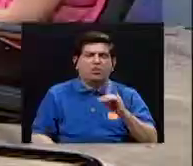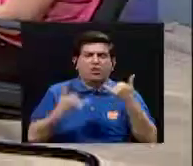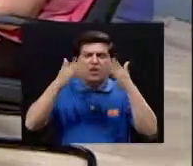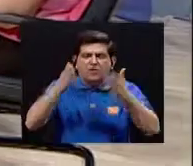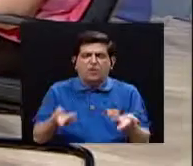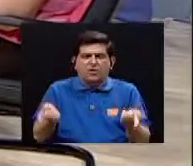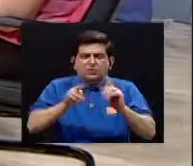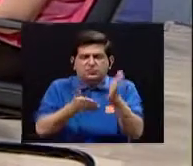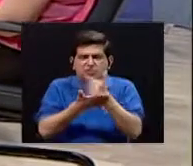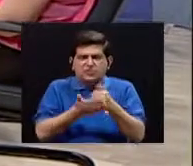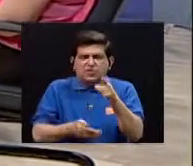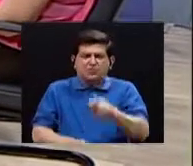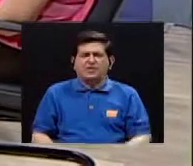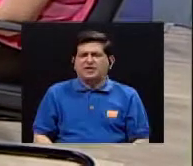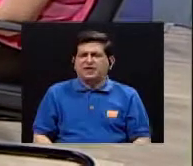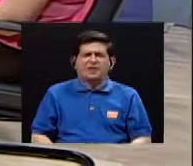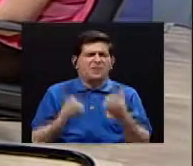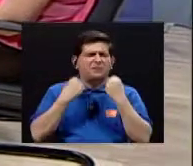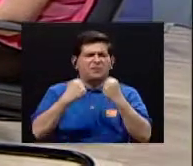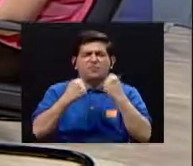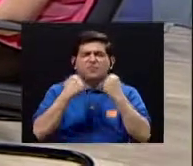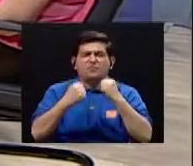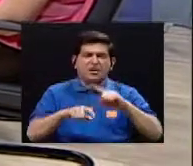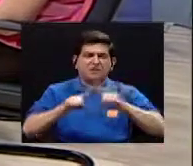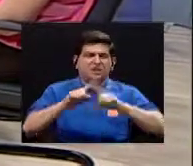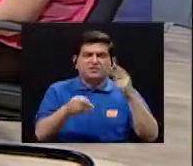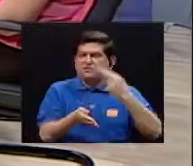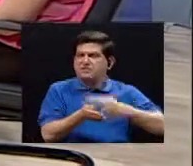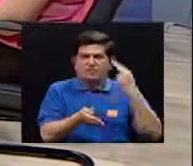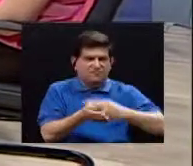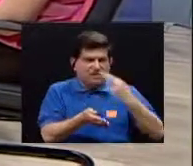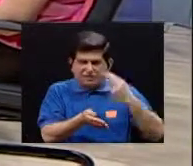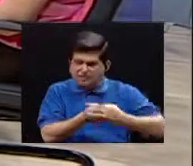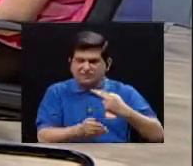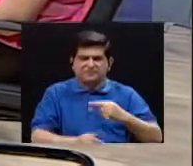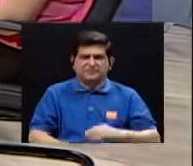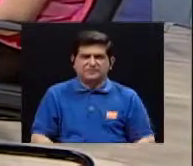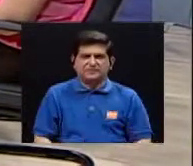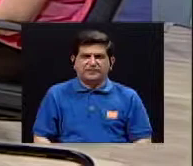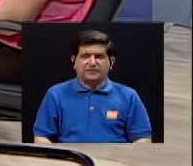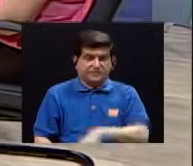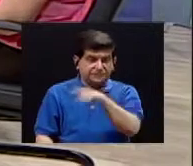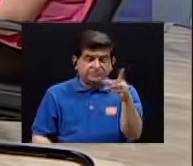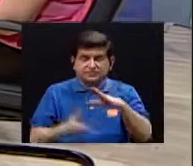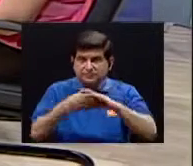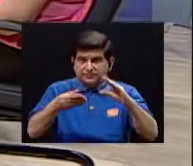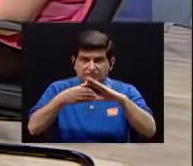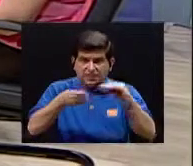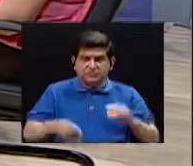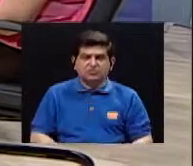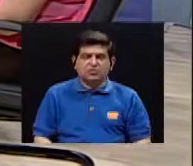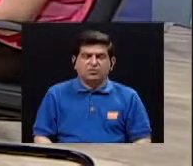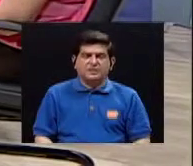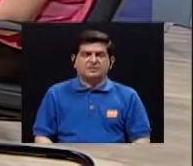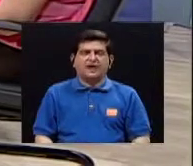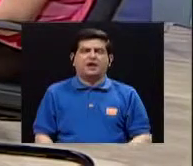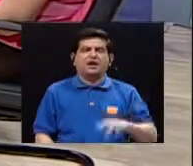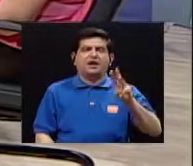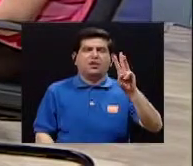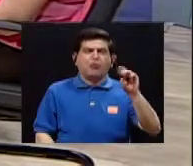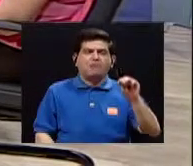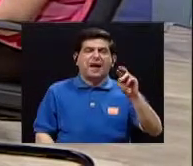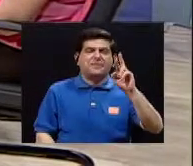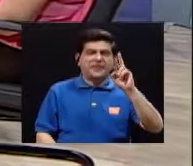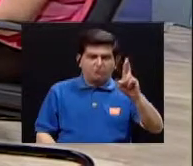es que tal jugador tal cosa le pasó porque era demasiado pesado era demasiado fuerte era otro ritmo ellos cuentan por ejemplo que con